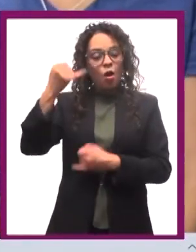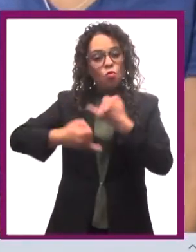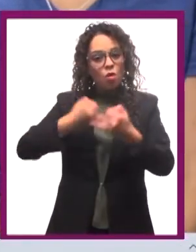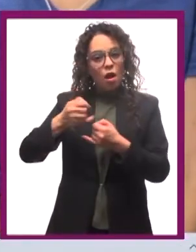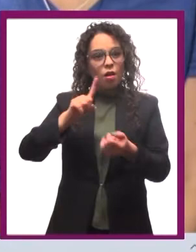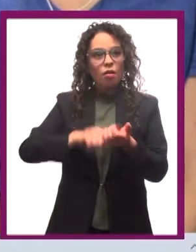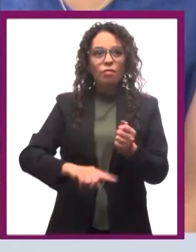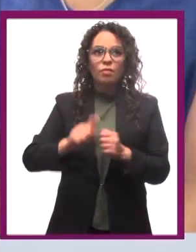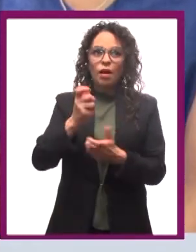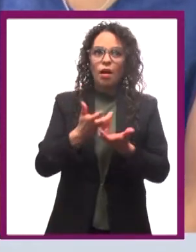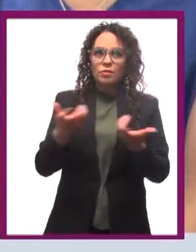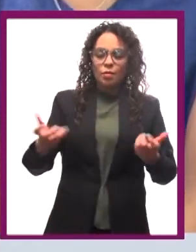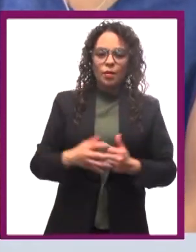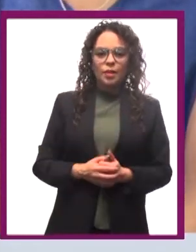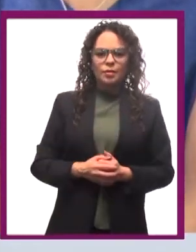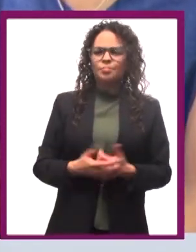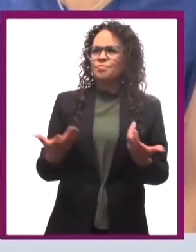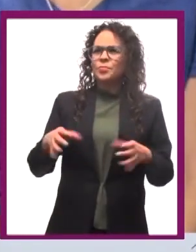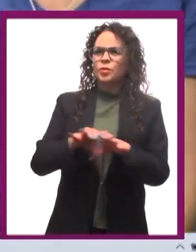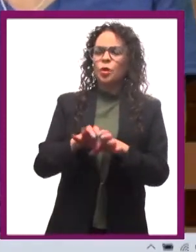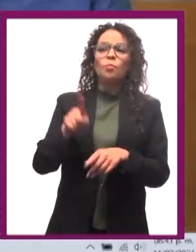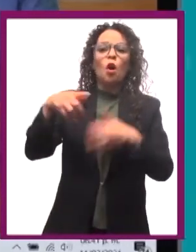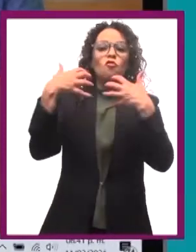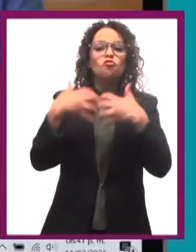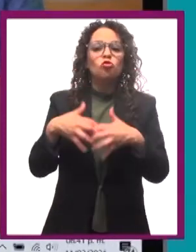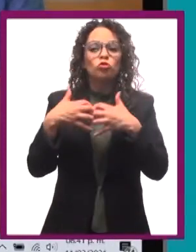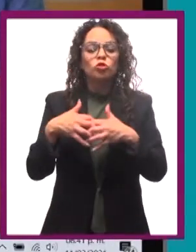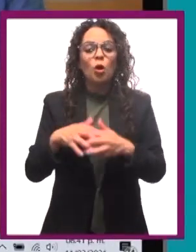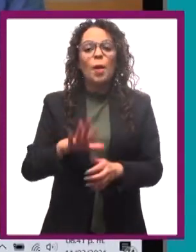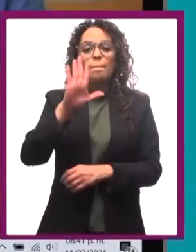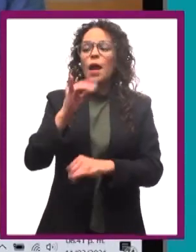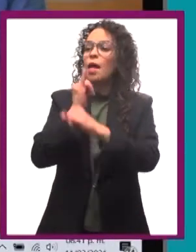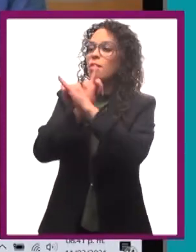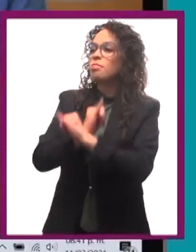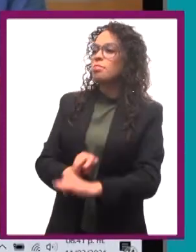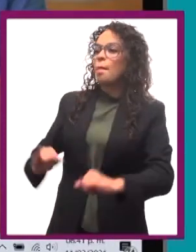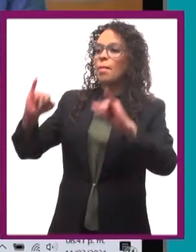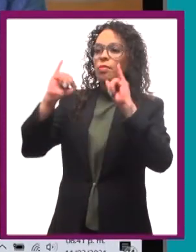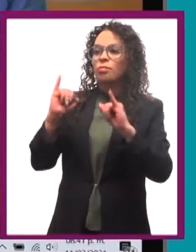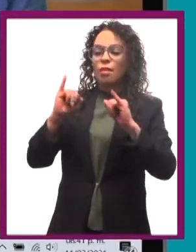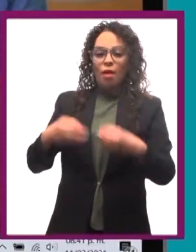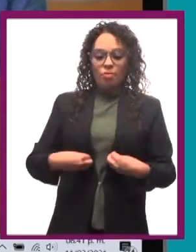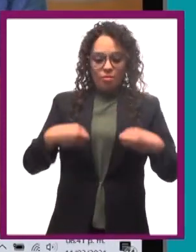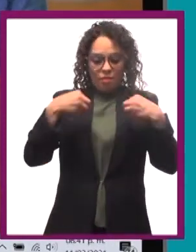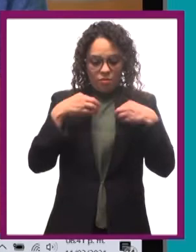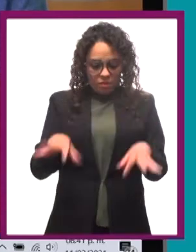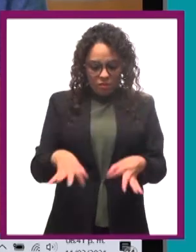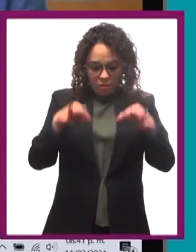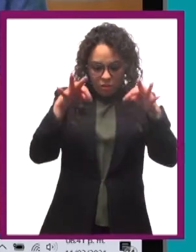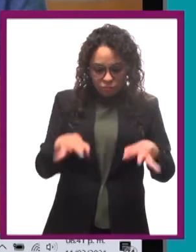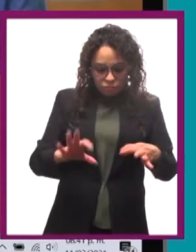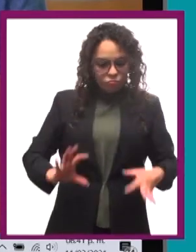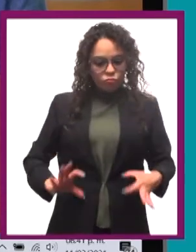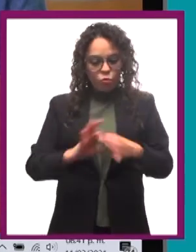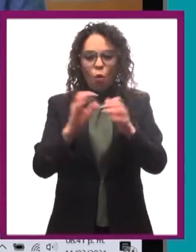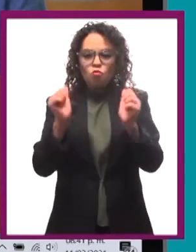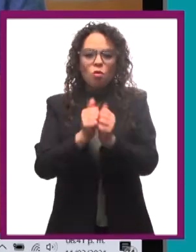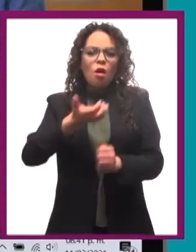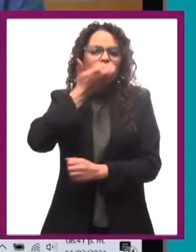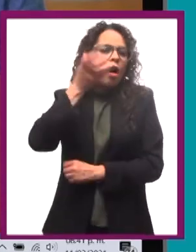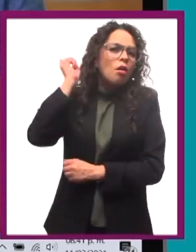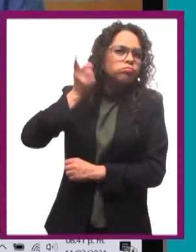separado. Es decir, que funciona como una realidad autónoma a partir de la vida